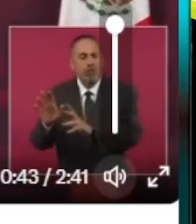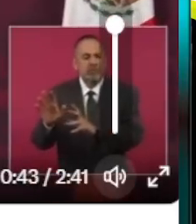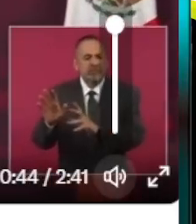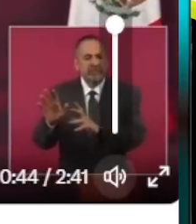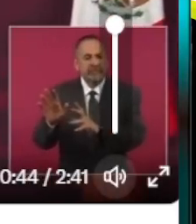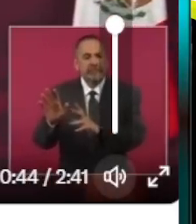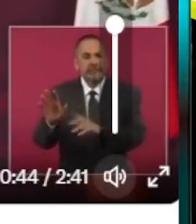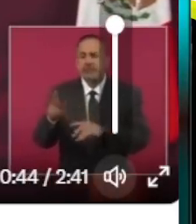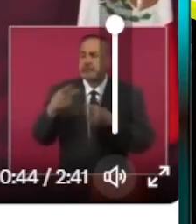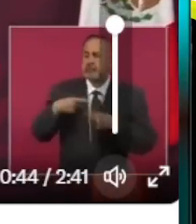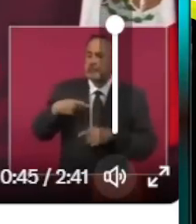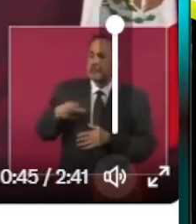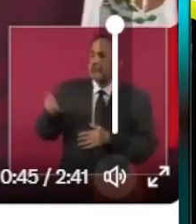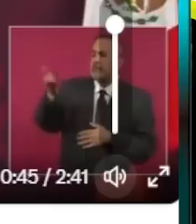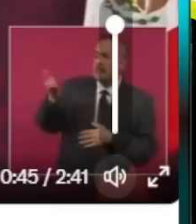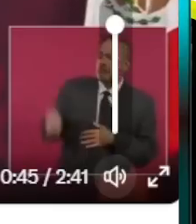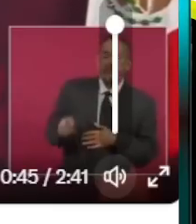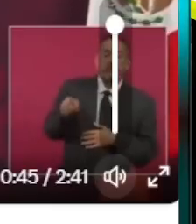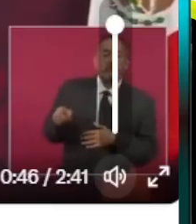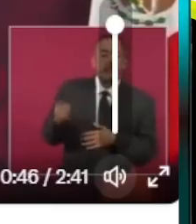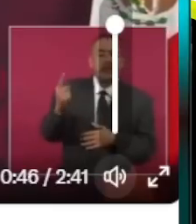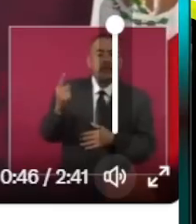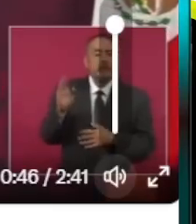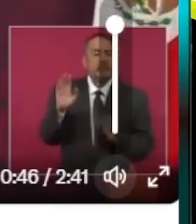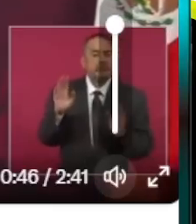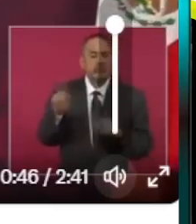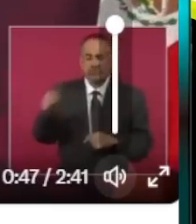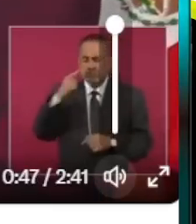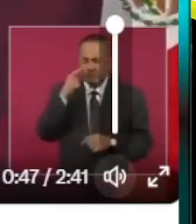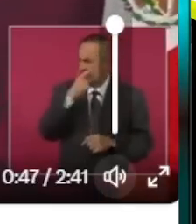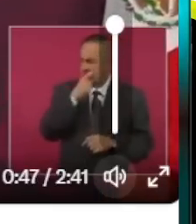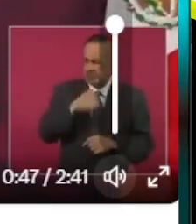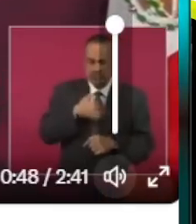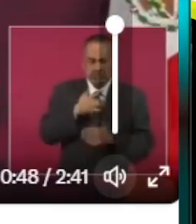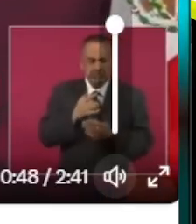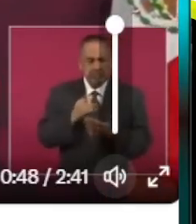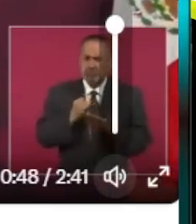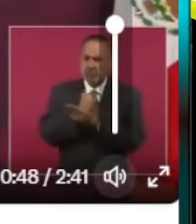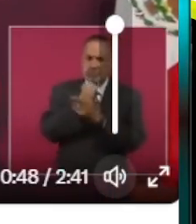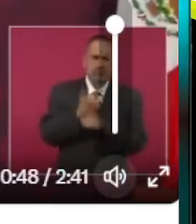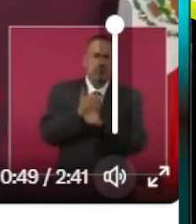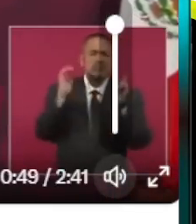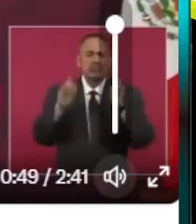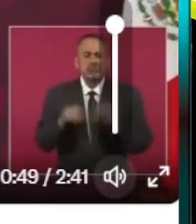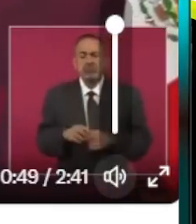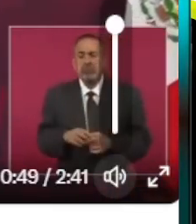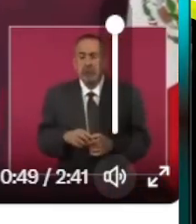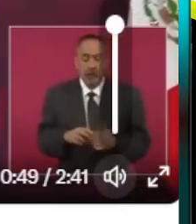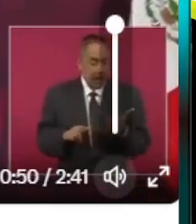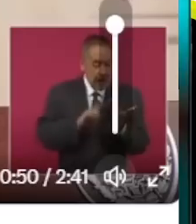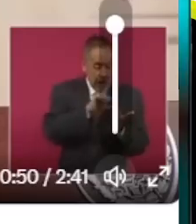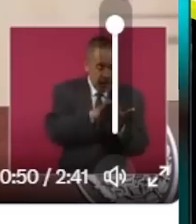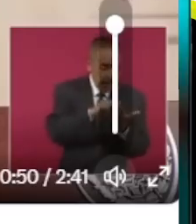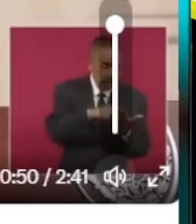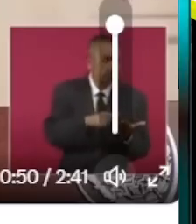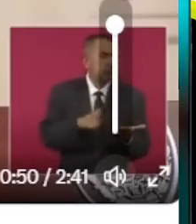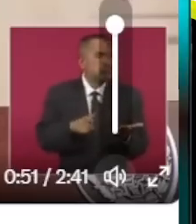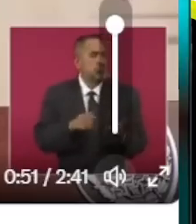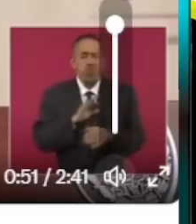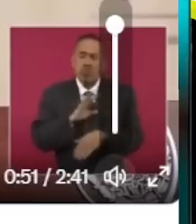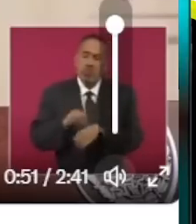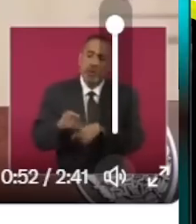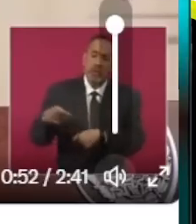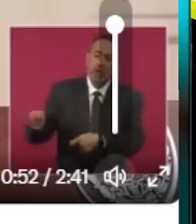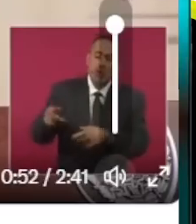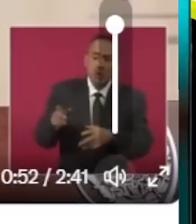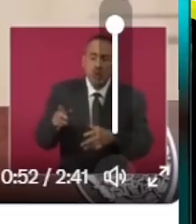una persona de manera libre y si lo permite la ley